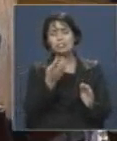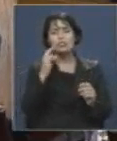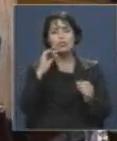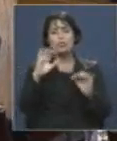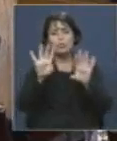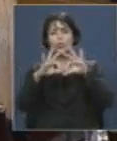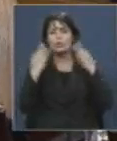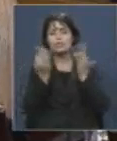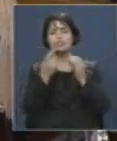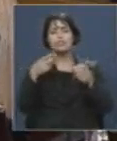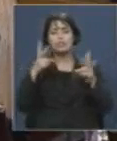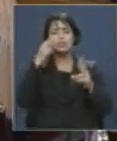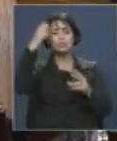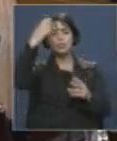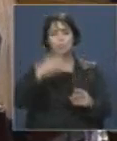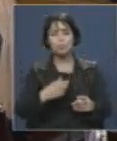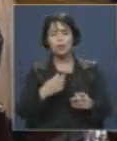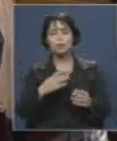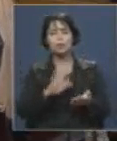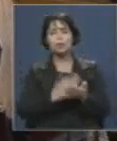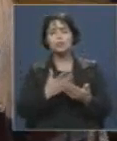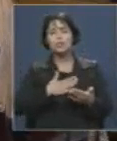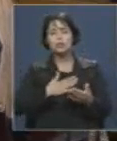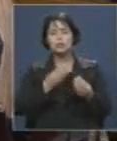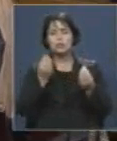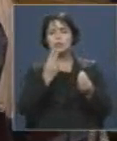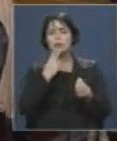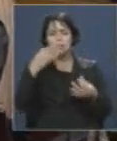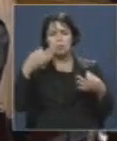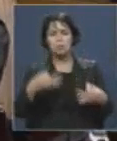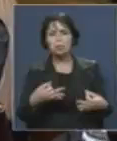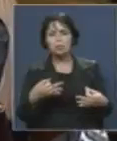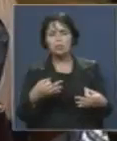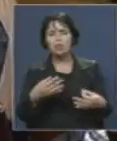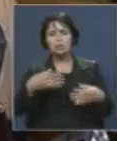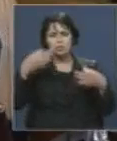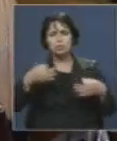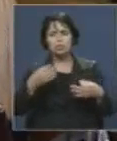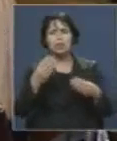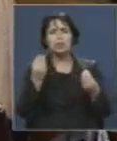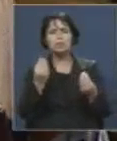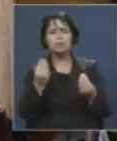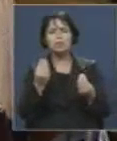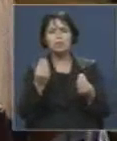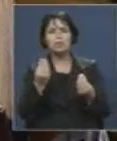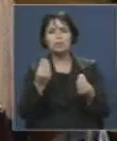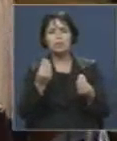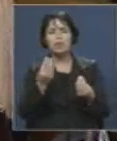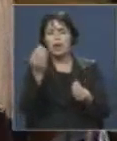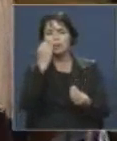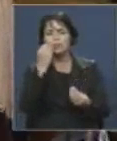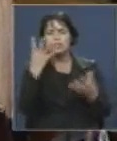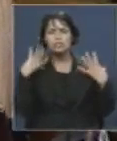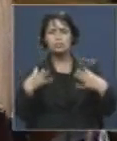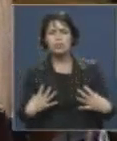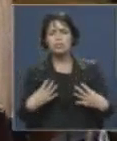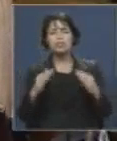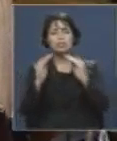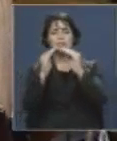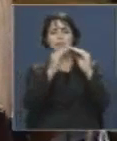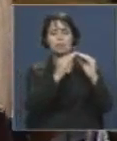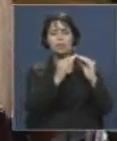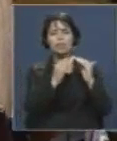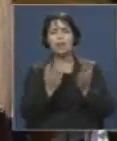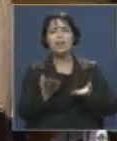de los Derechos Humanos consagra el derecho a la salud como un nivel de vida adecuada que asegure la salud y el bienestar, y en especial la alimentación, el vestido, la vivienda,